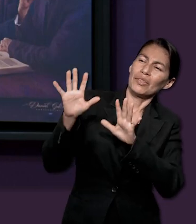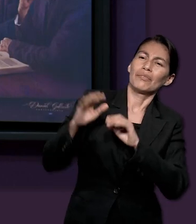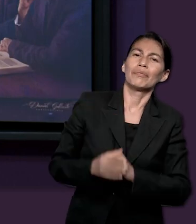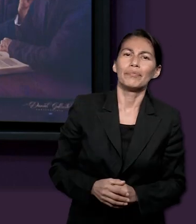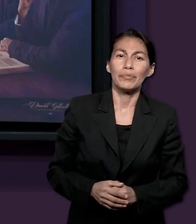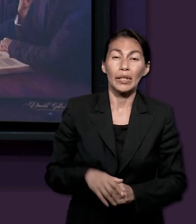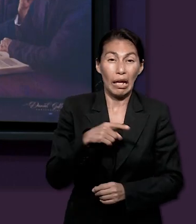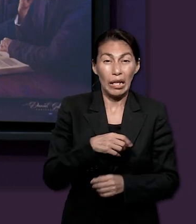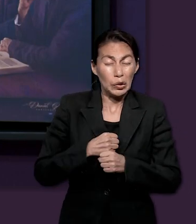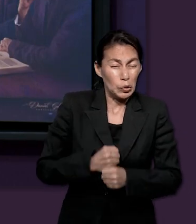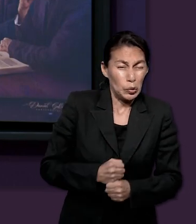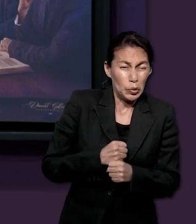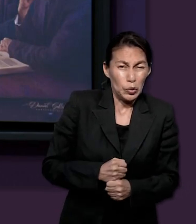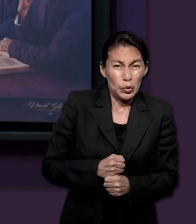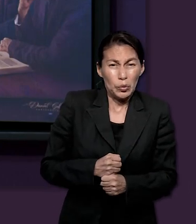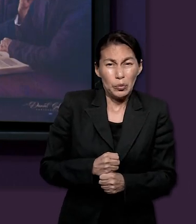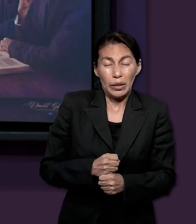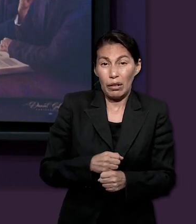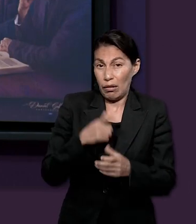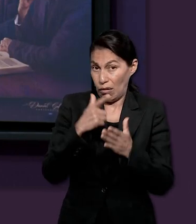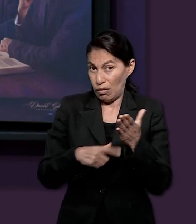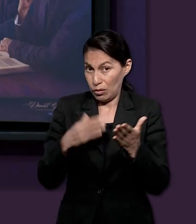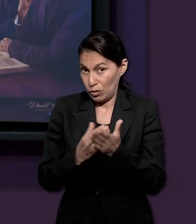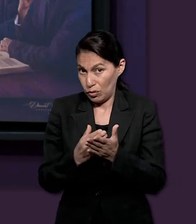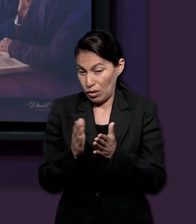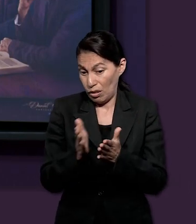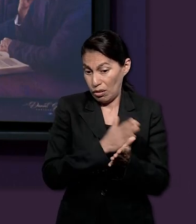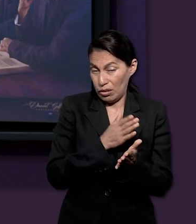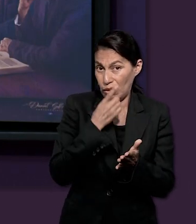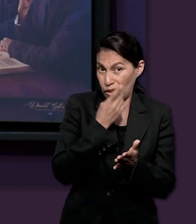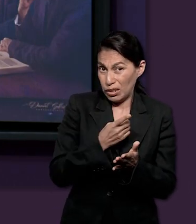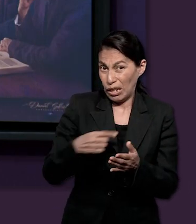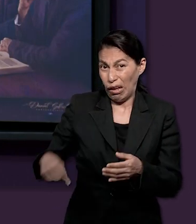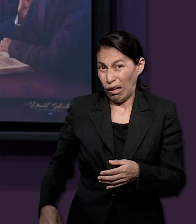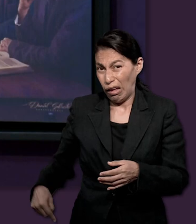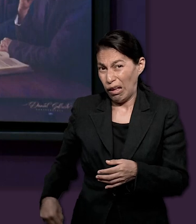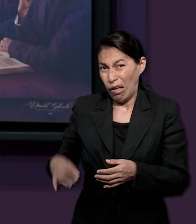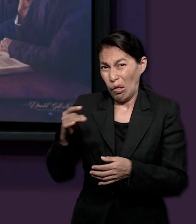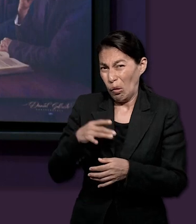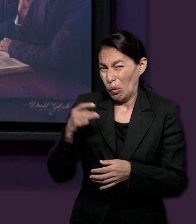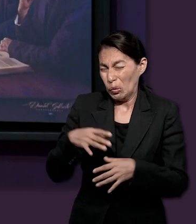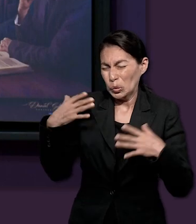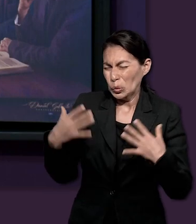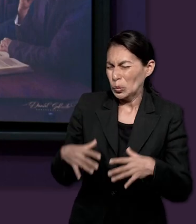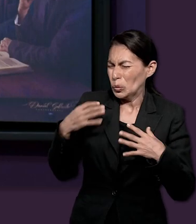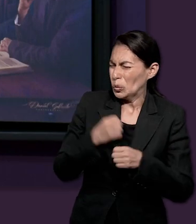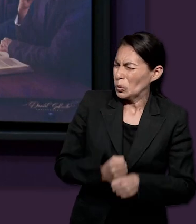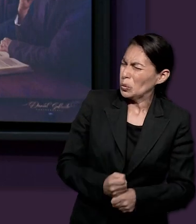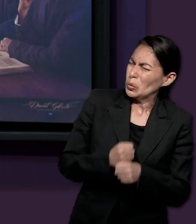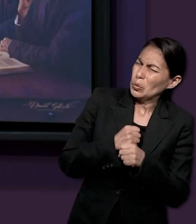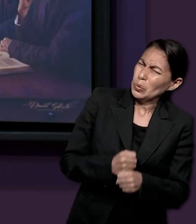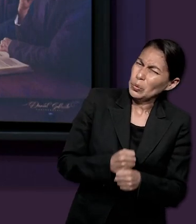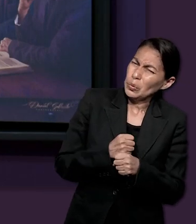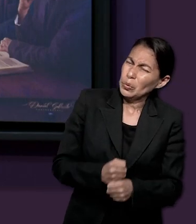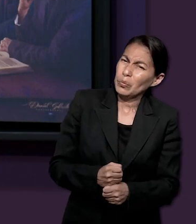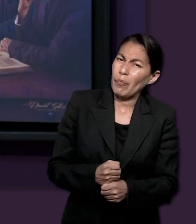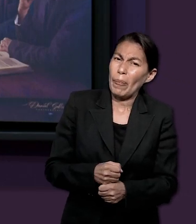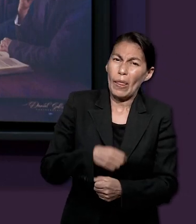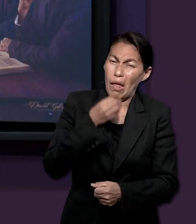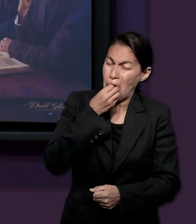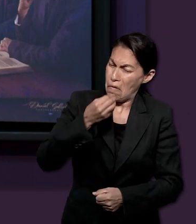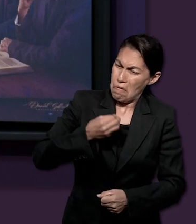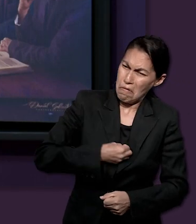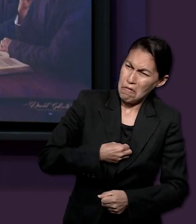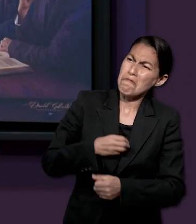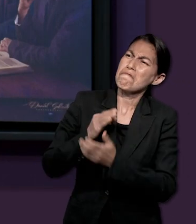pesar del gran dolor que estaba experimentando, porque la lección en una sección refiere, se mantuvo firme a pesar del dolor.